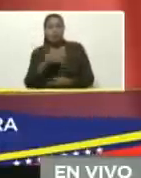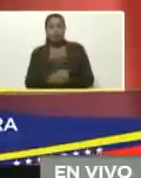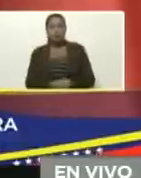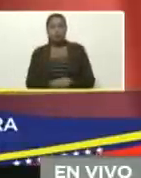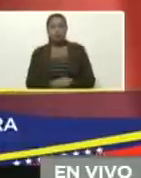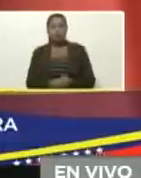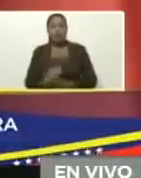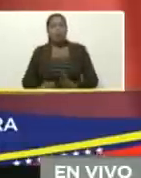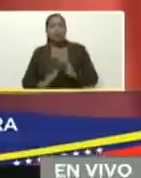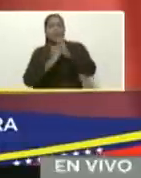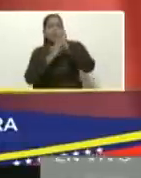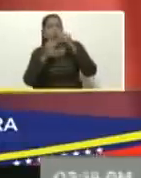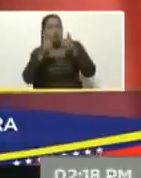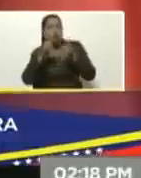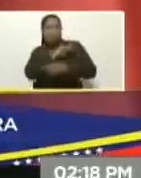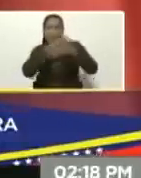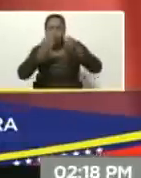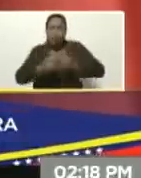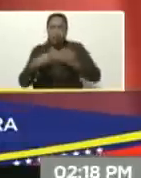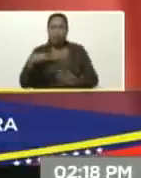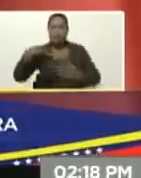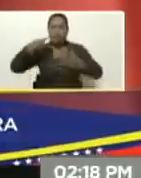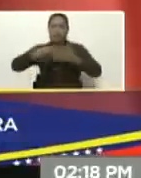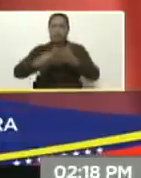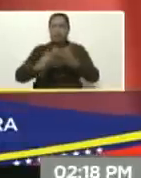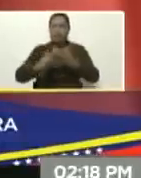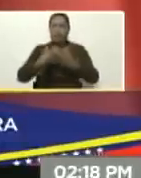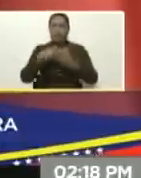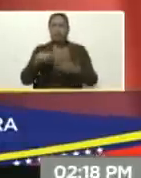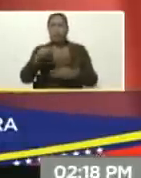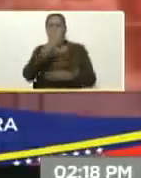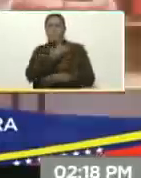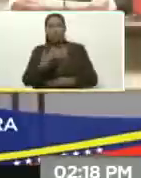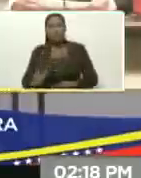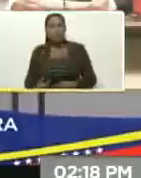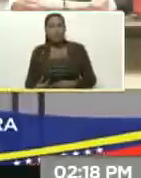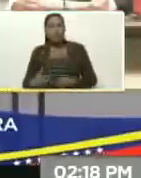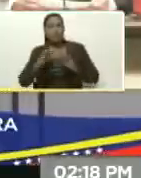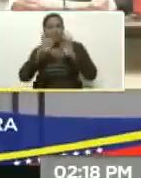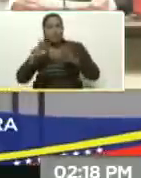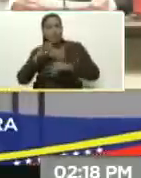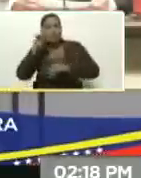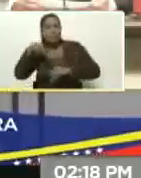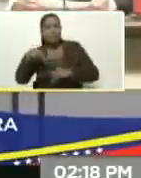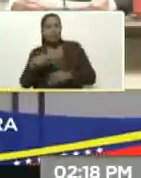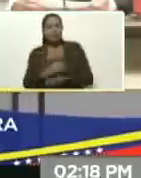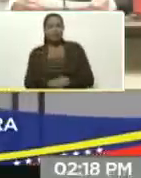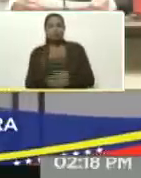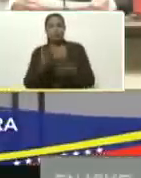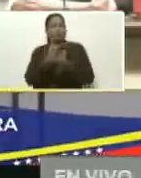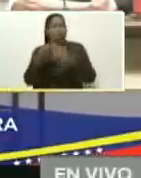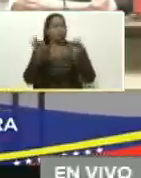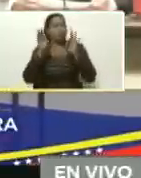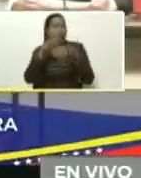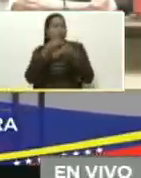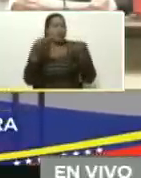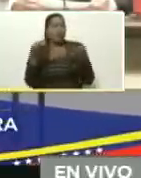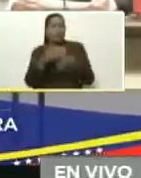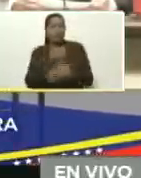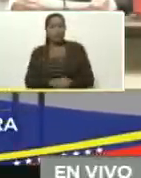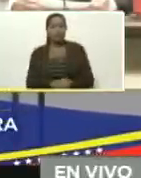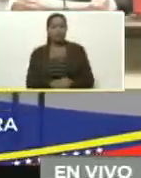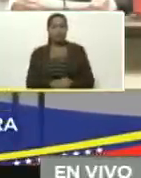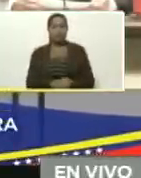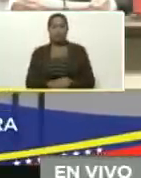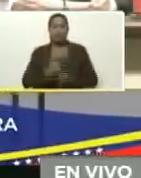el liderazgo fuerte y valiente del señor presidente ha tenido muchísimo éxito. Mi